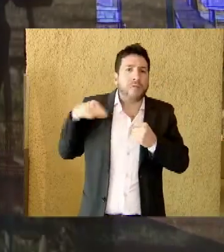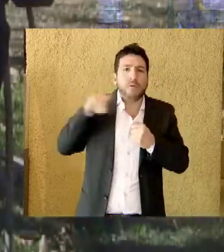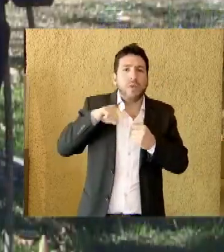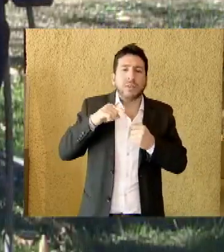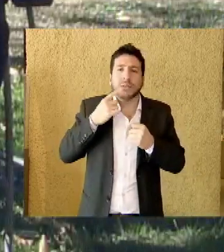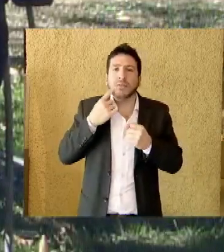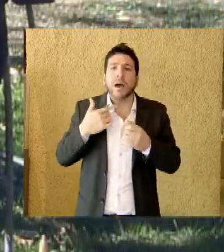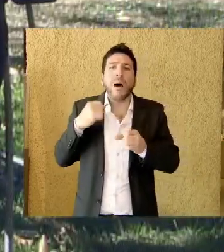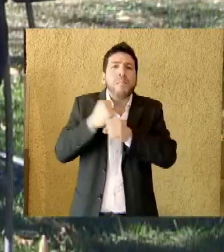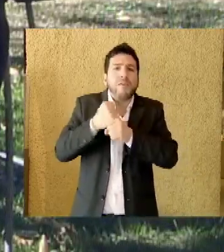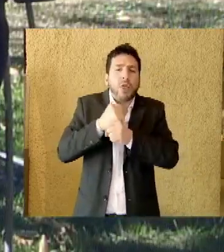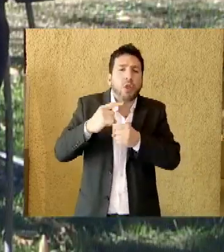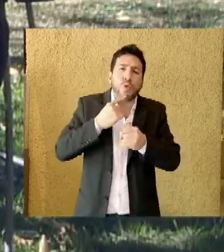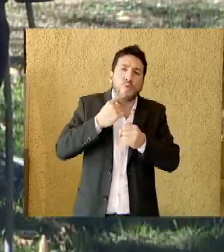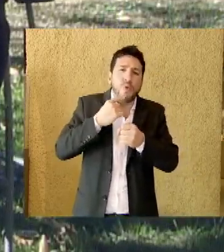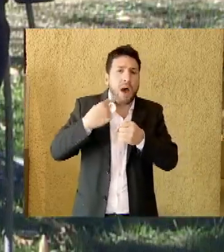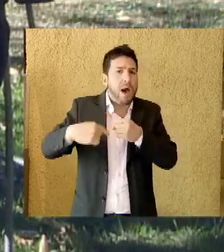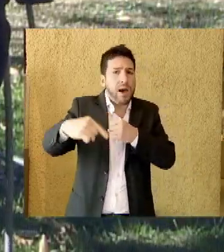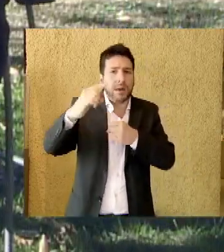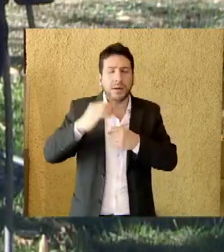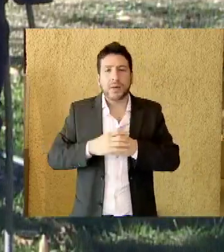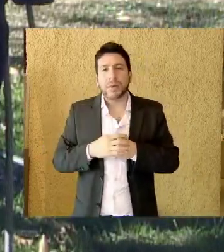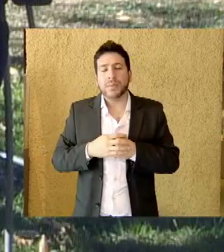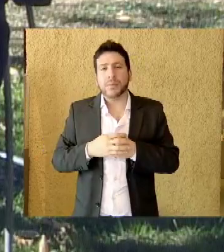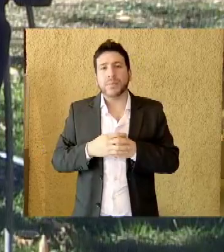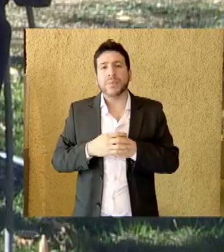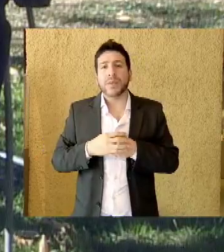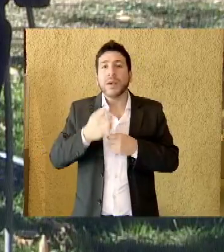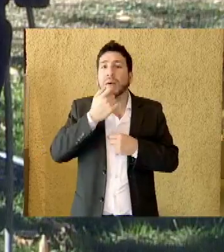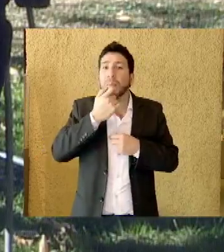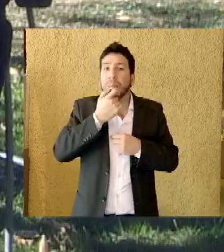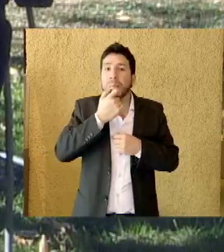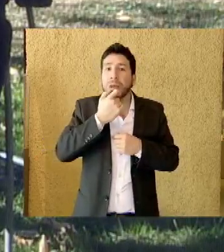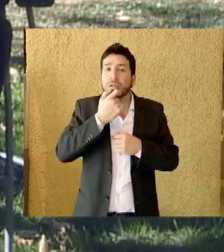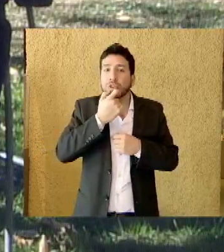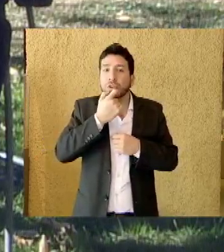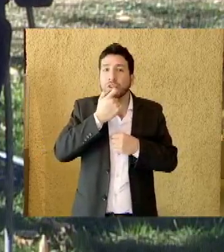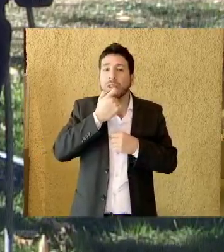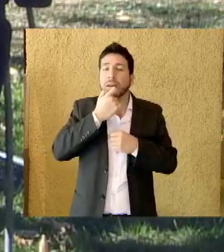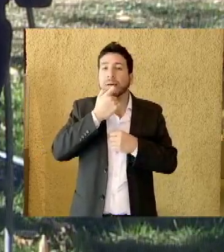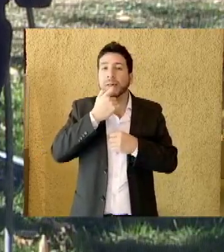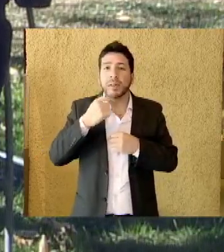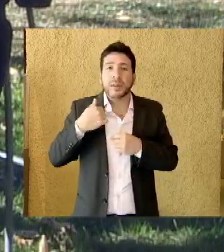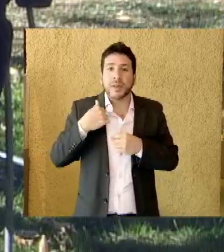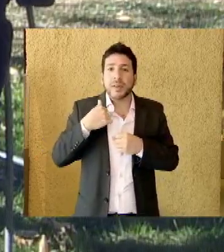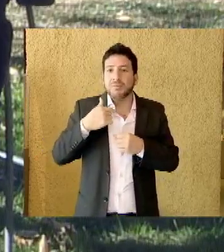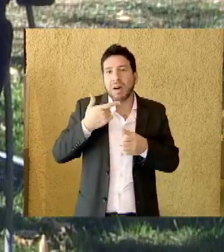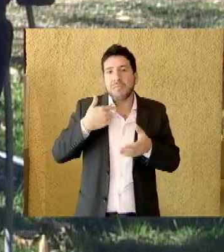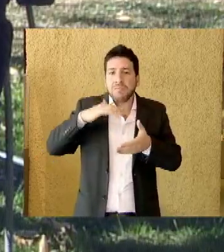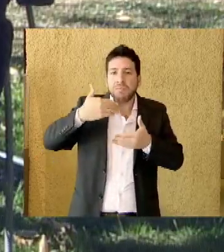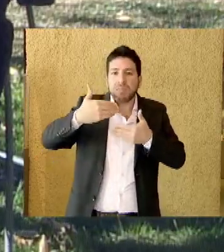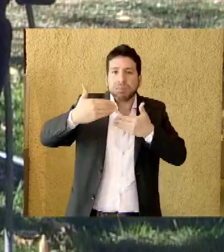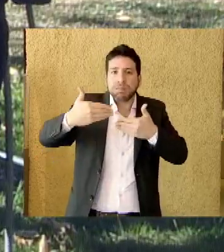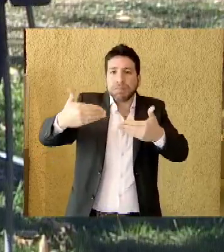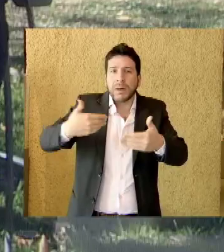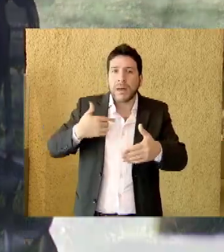a gestarse? ¿Qué es lo que empieza a suceder en Mendoza? En realidad, Mendoza va a acompañar a todo este proceso en lo mismo que lo está pasando